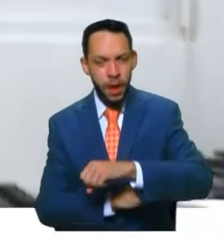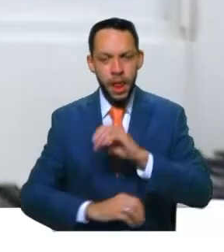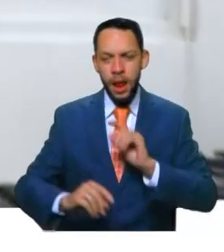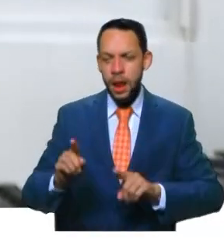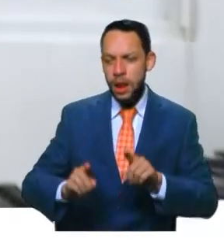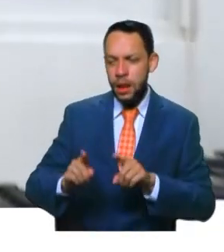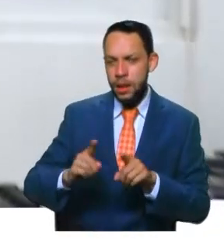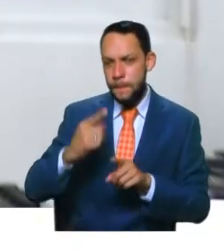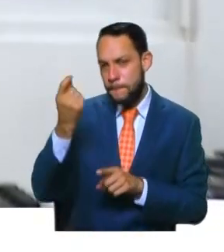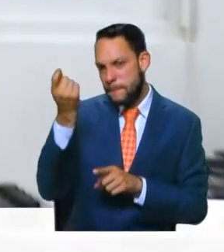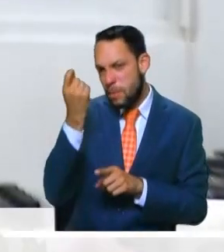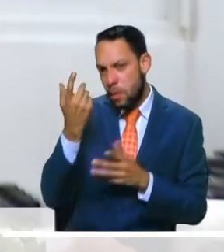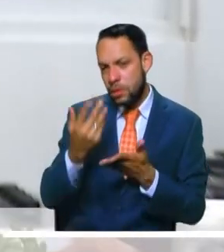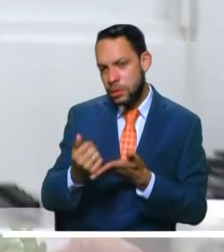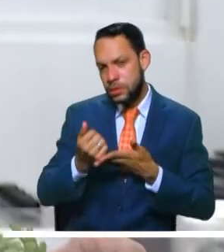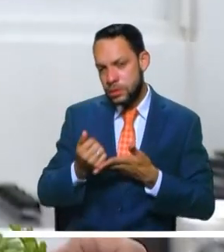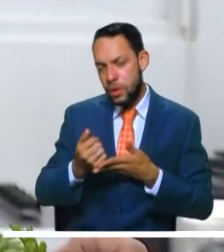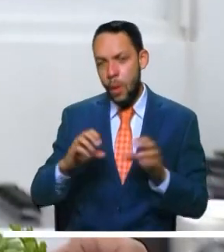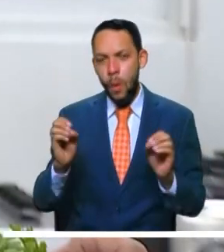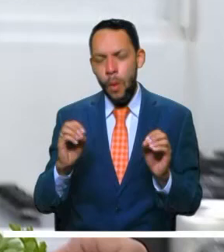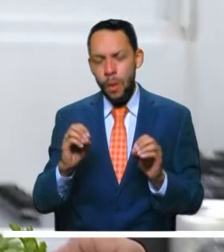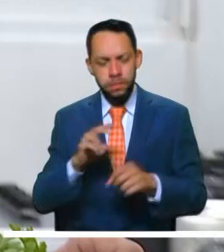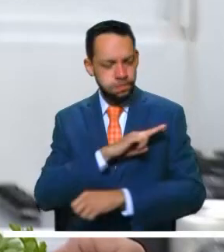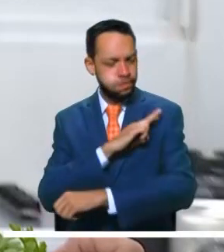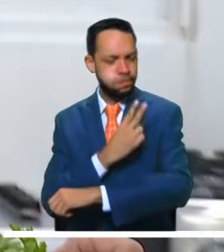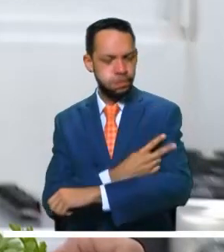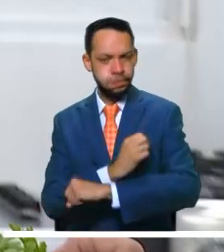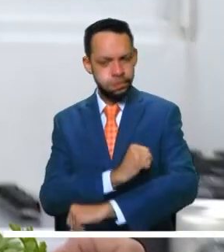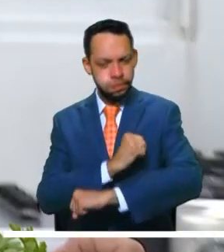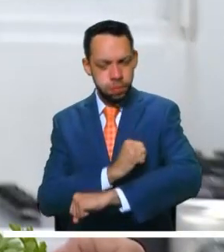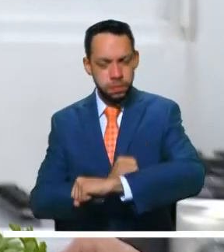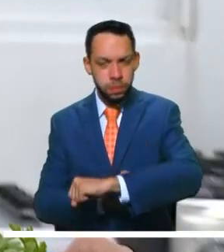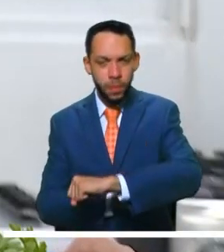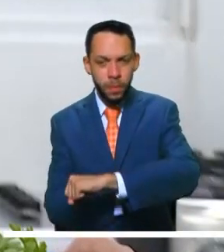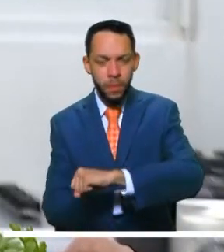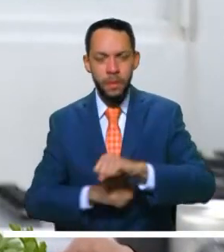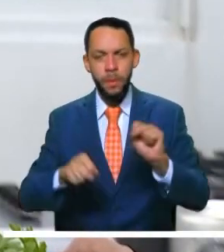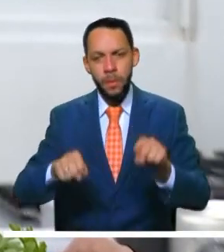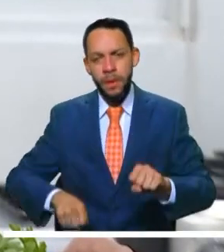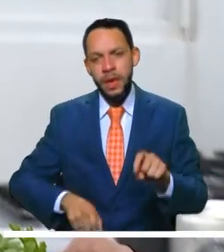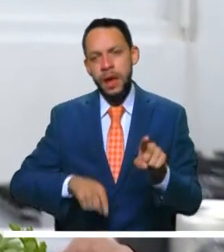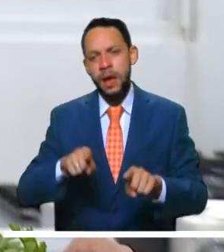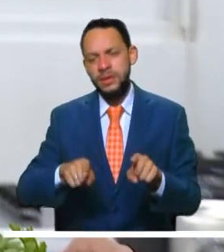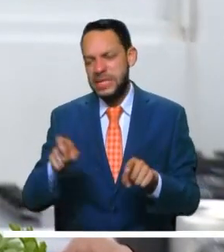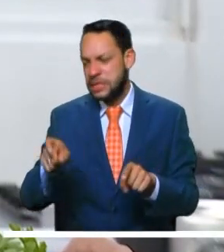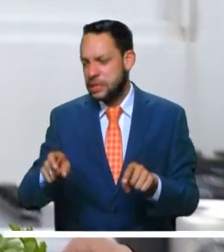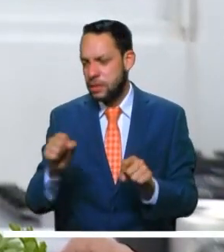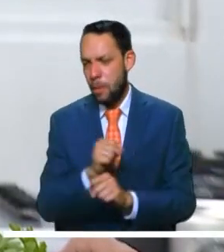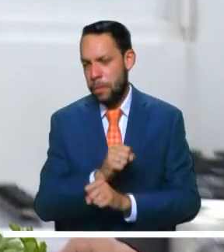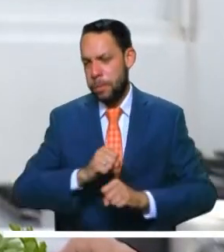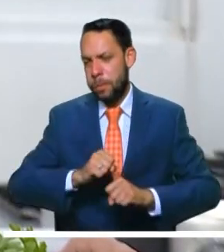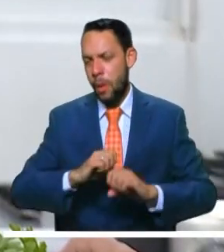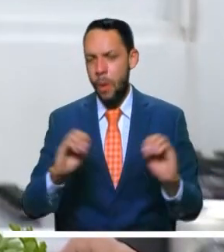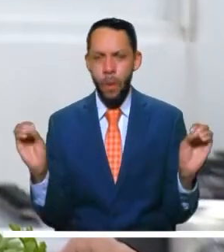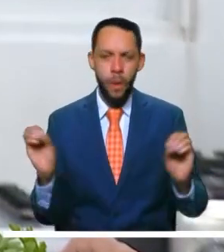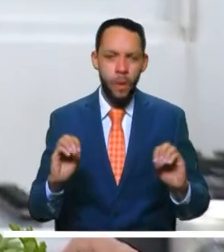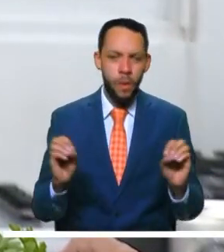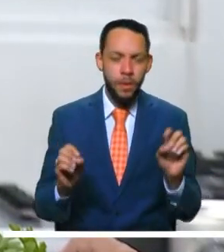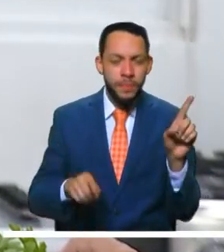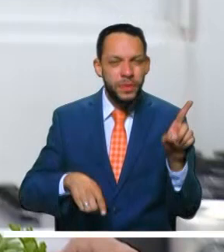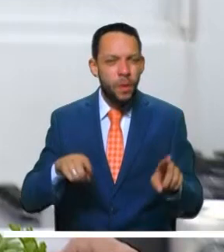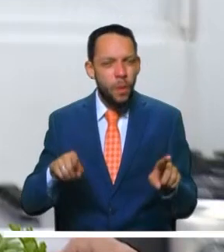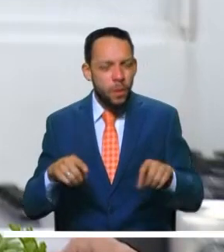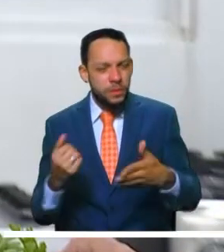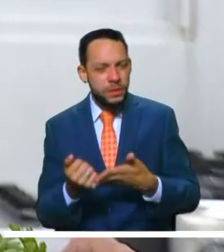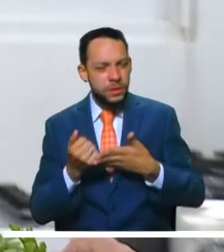memoria. Me manda unas vitaminas para yo subir de peso. Me mandan unas vitaminas para